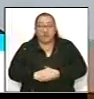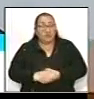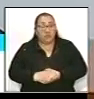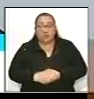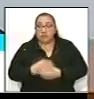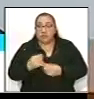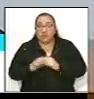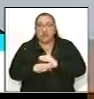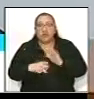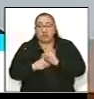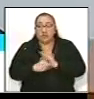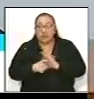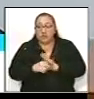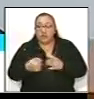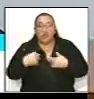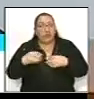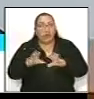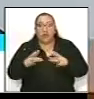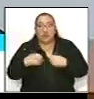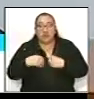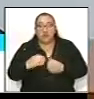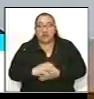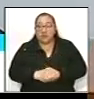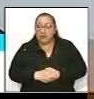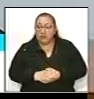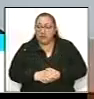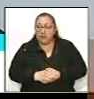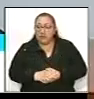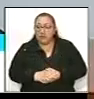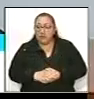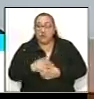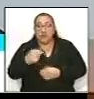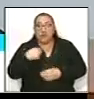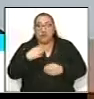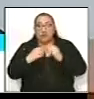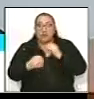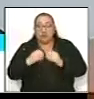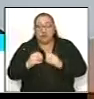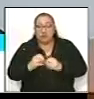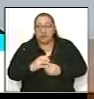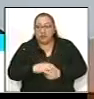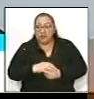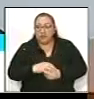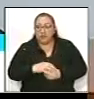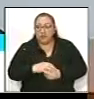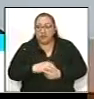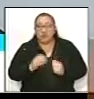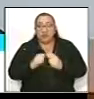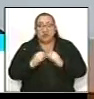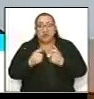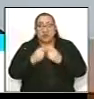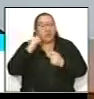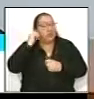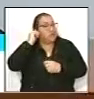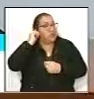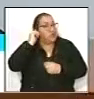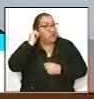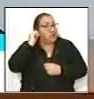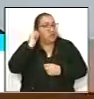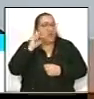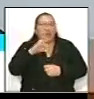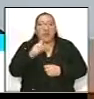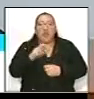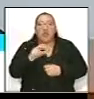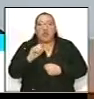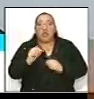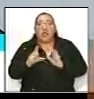Porque la base legal no nos permite. Entonces ahí tenemos que corregir la base legal, tal vez con la congresista Pariona, la base legal de la